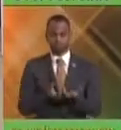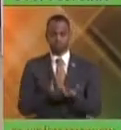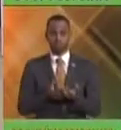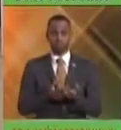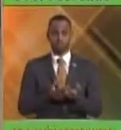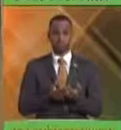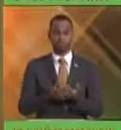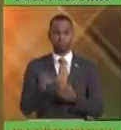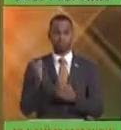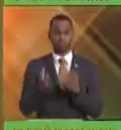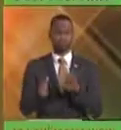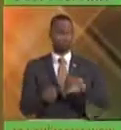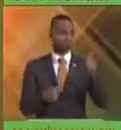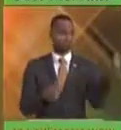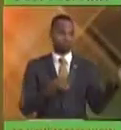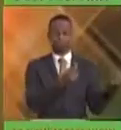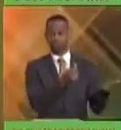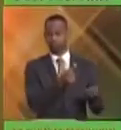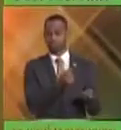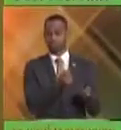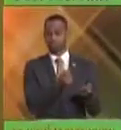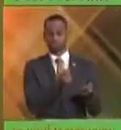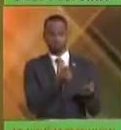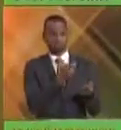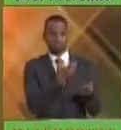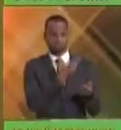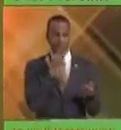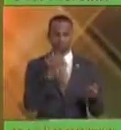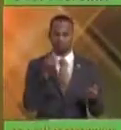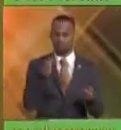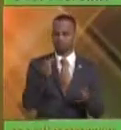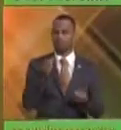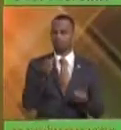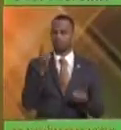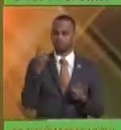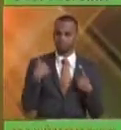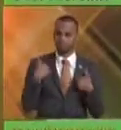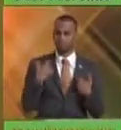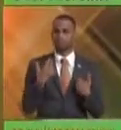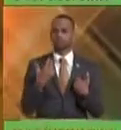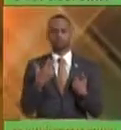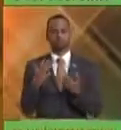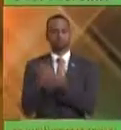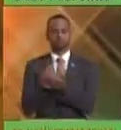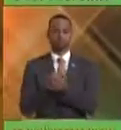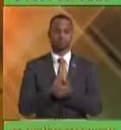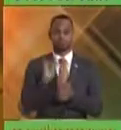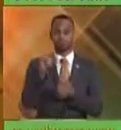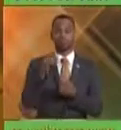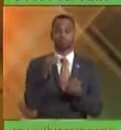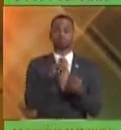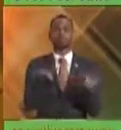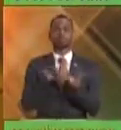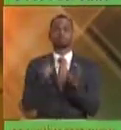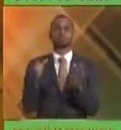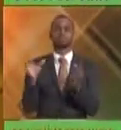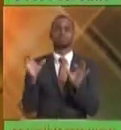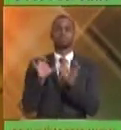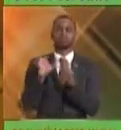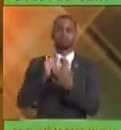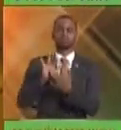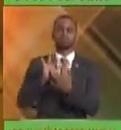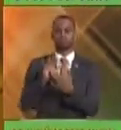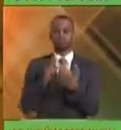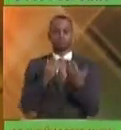limbo no me la brinda el uno y en la importancia del sello se lleva a ser un reconocimiento público ofrecido por el estado dominicano donde está diciendo